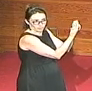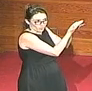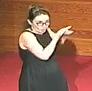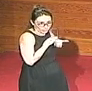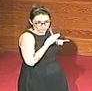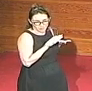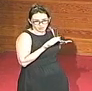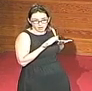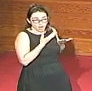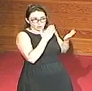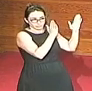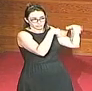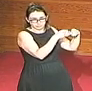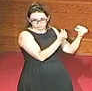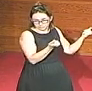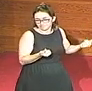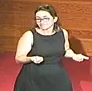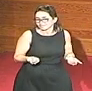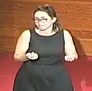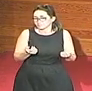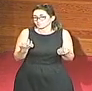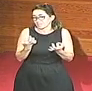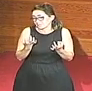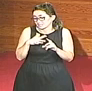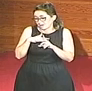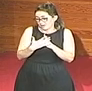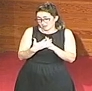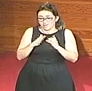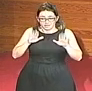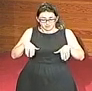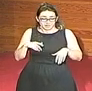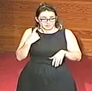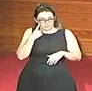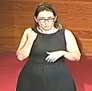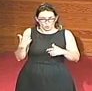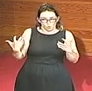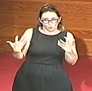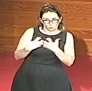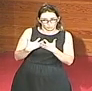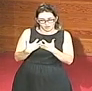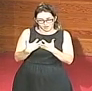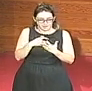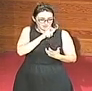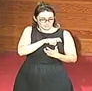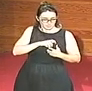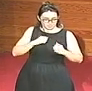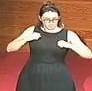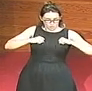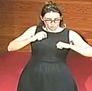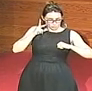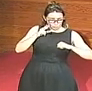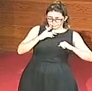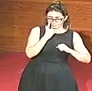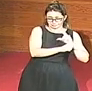a mí. Pues no. Entonces, ¿qué pasa? Que nos encontramos en ese sándwich entre los periodistas senior que se van y a los que no puedes